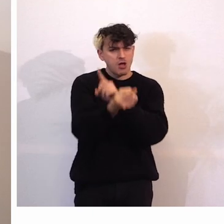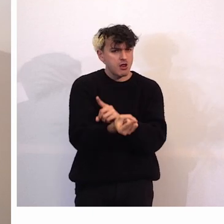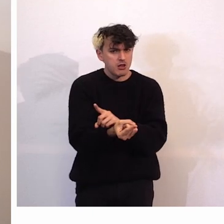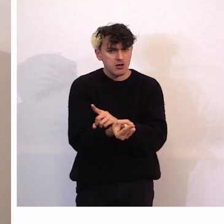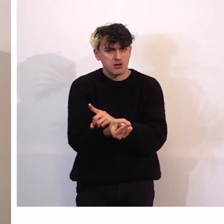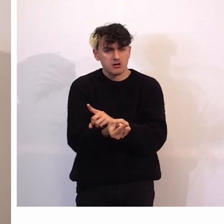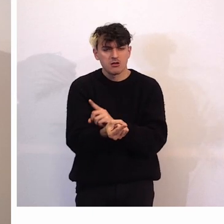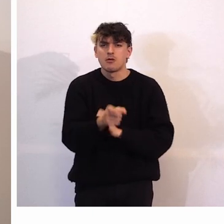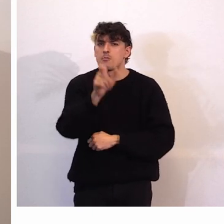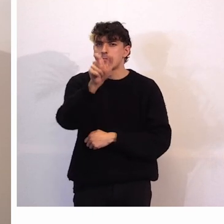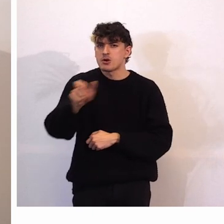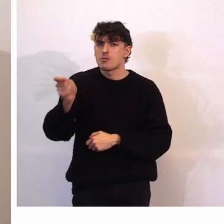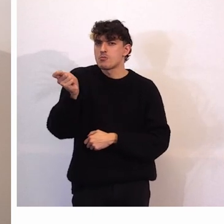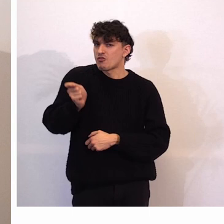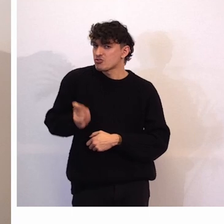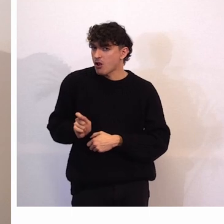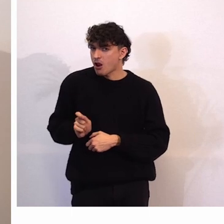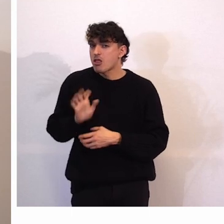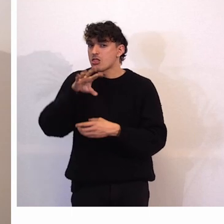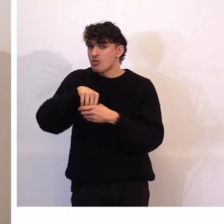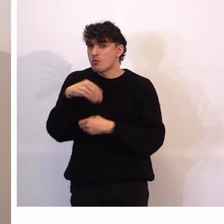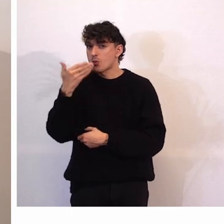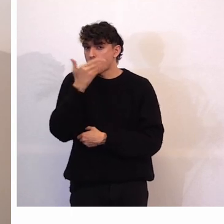Los profesionales de mi colegio,